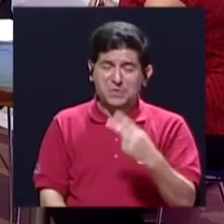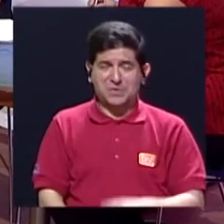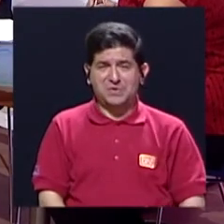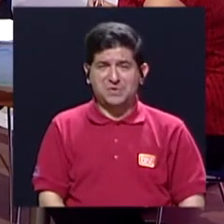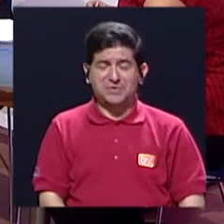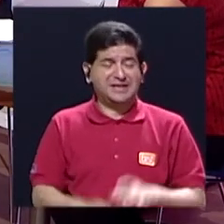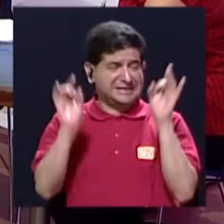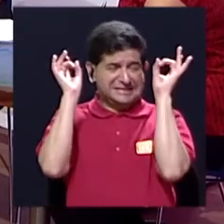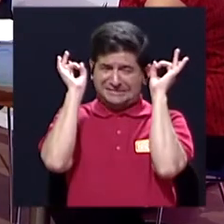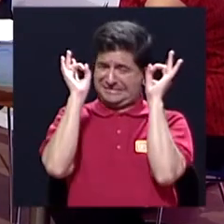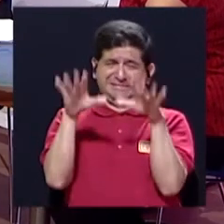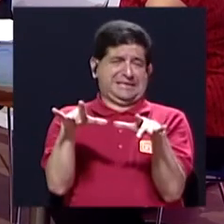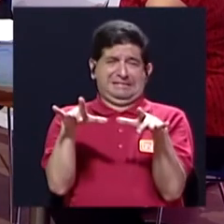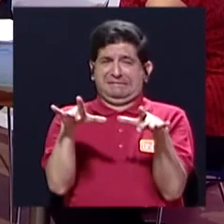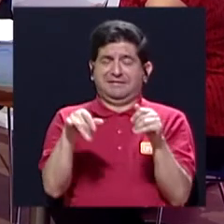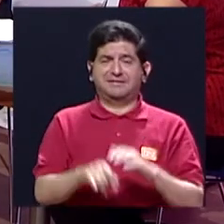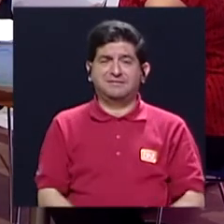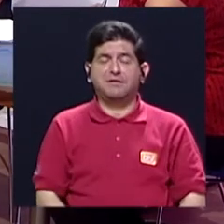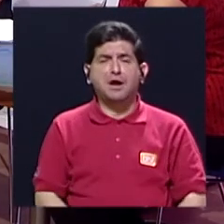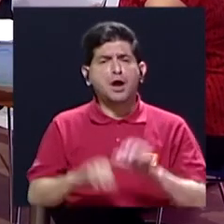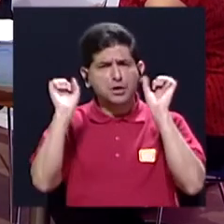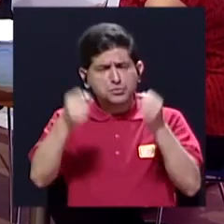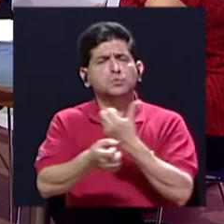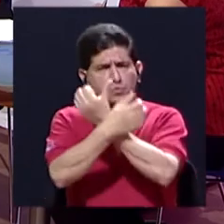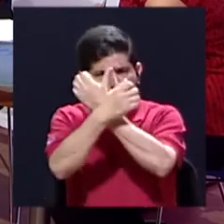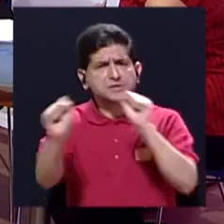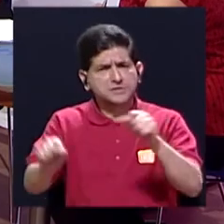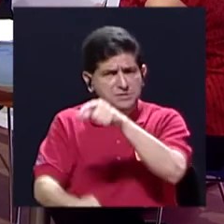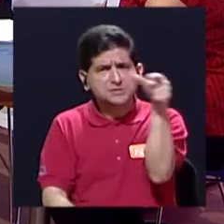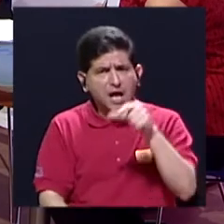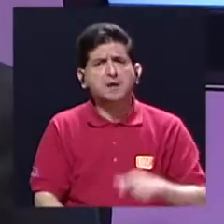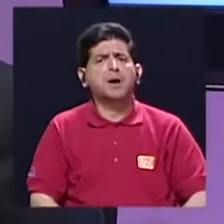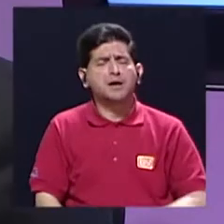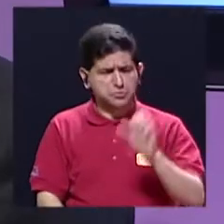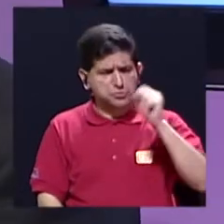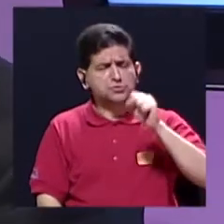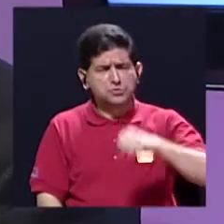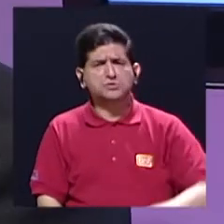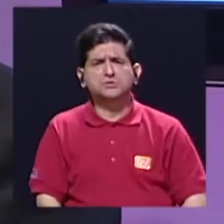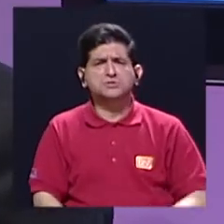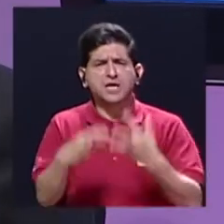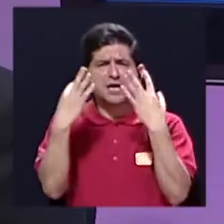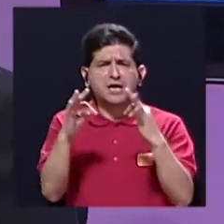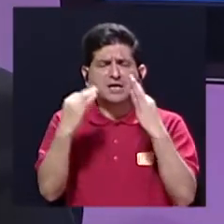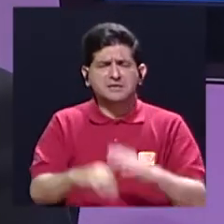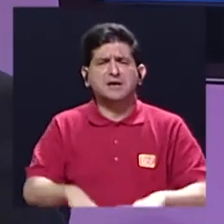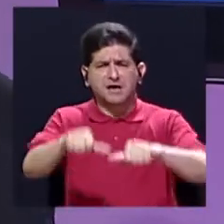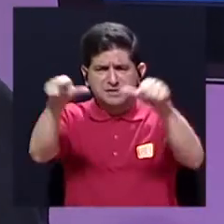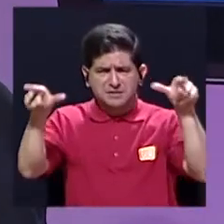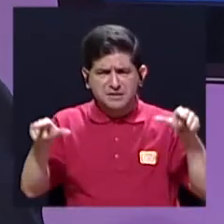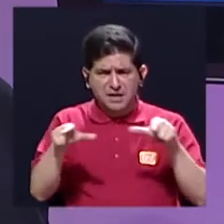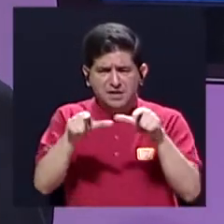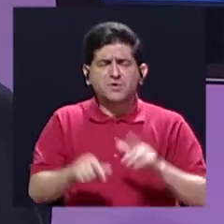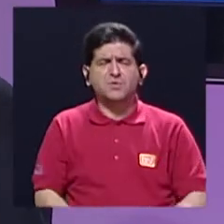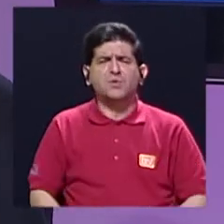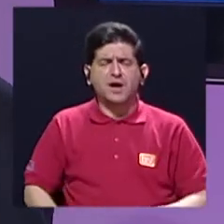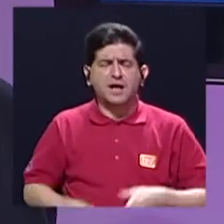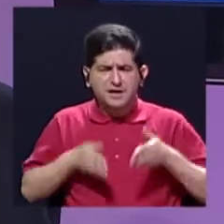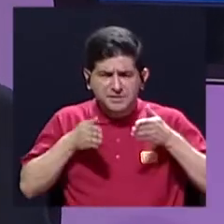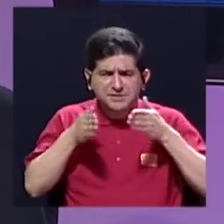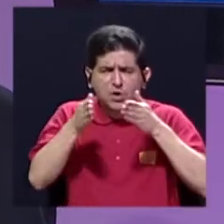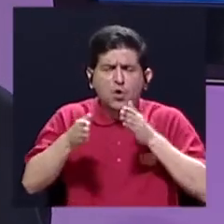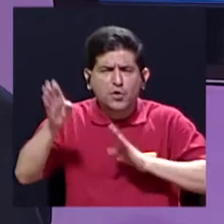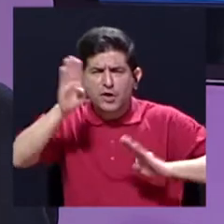Es terrible. Realmente es posible rescatar los ríos, es posible generar corredores biológicos urbanos